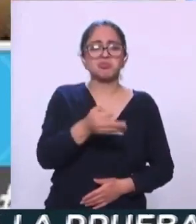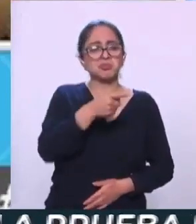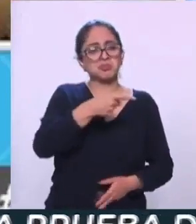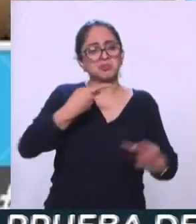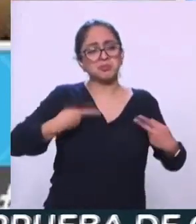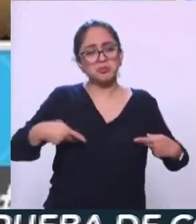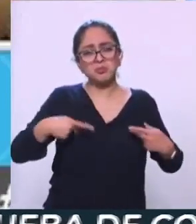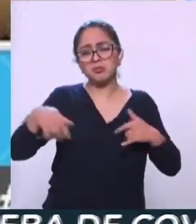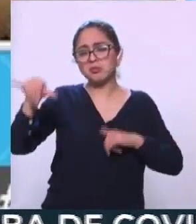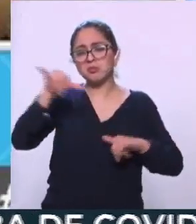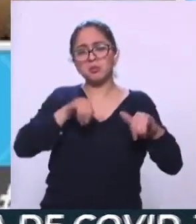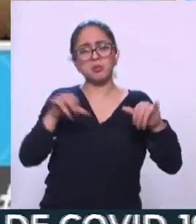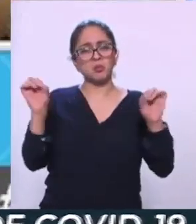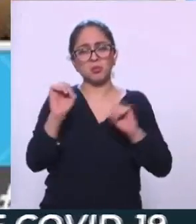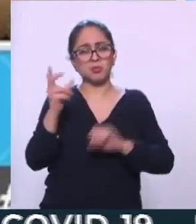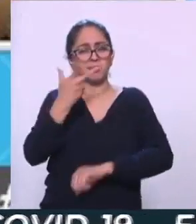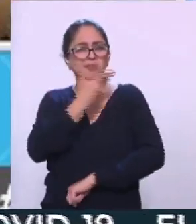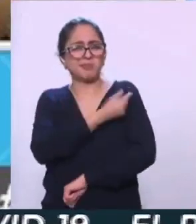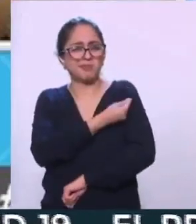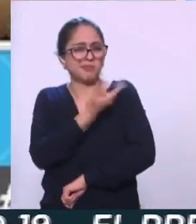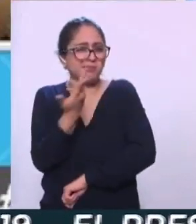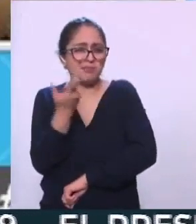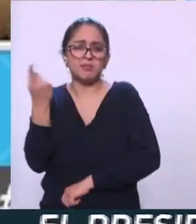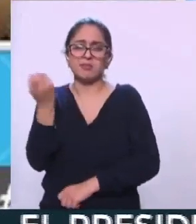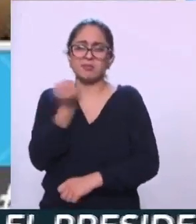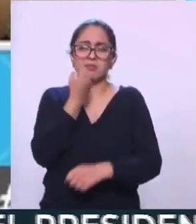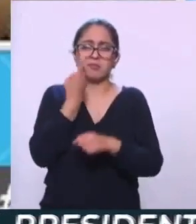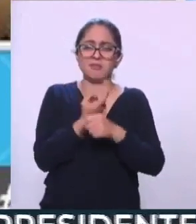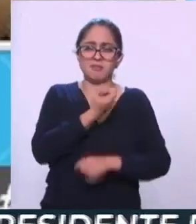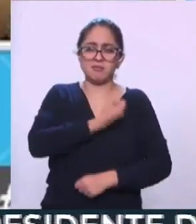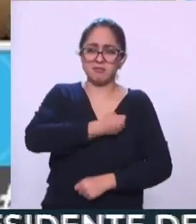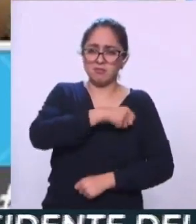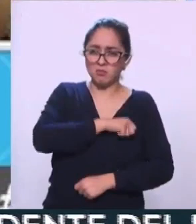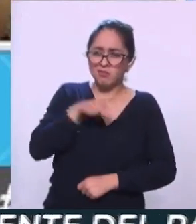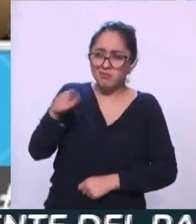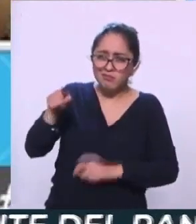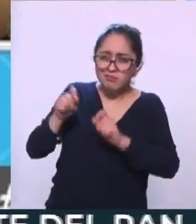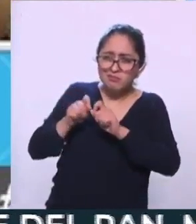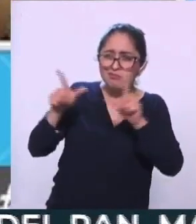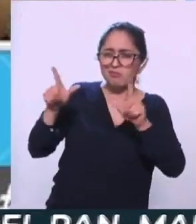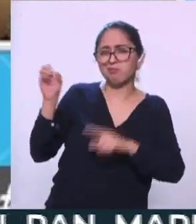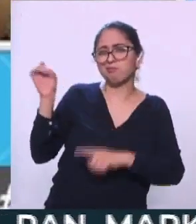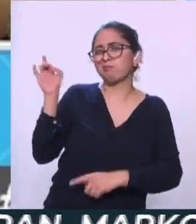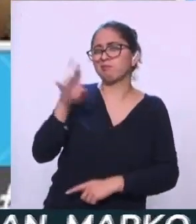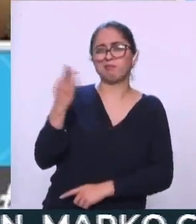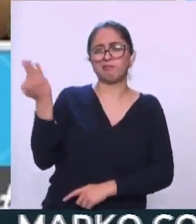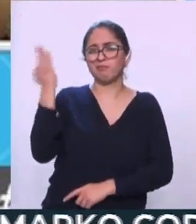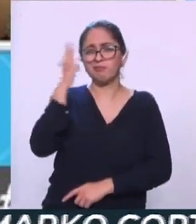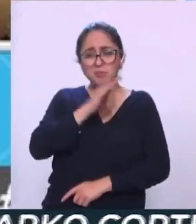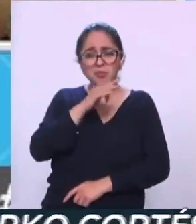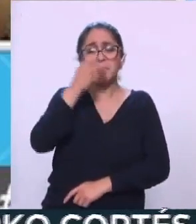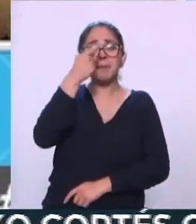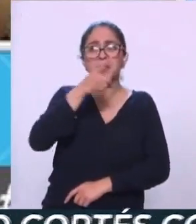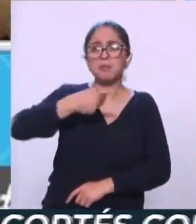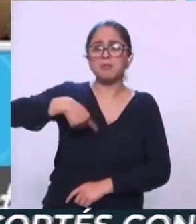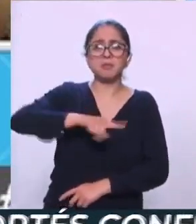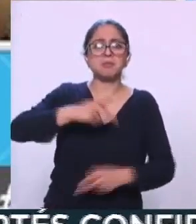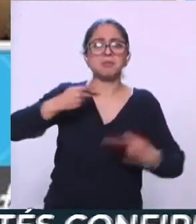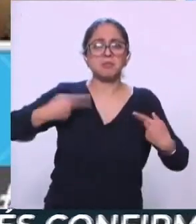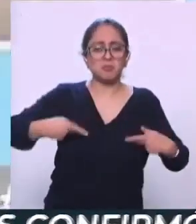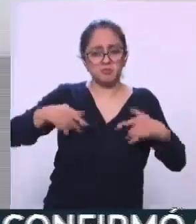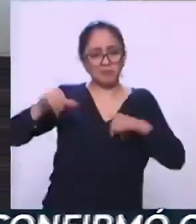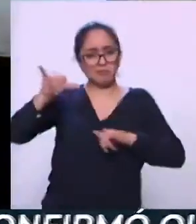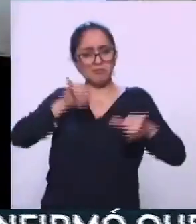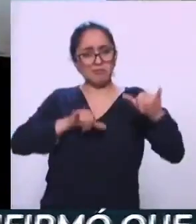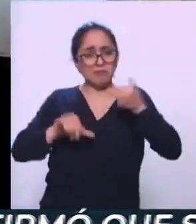de laboratorios. La Secretaría de Salud de Guerrero salió a desmentir inmediatamente esto y bueno, la gente que está en los laboratorios son de la